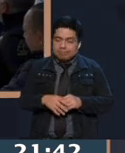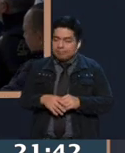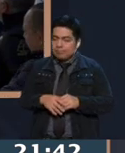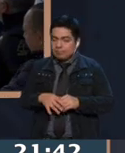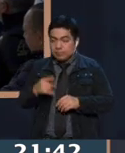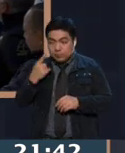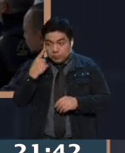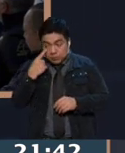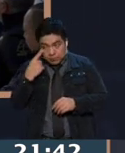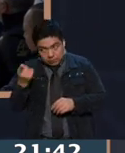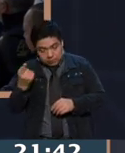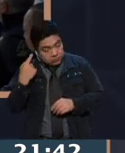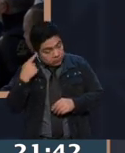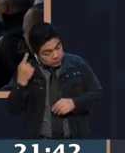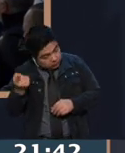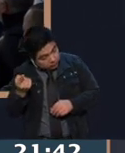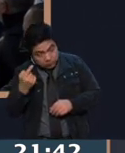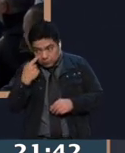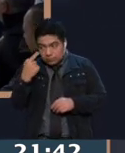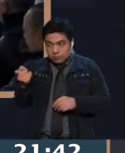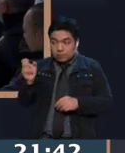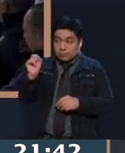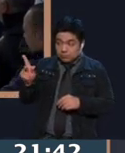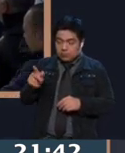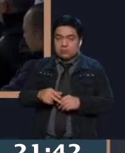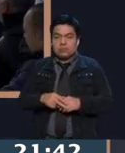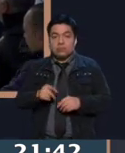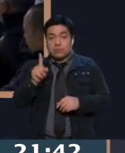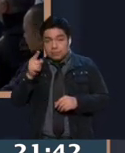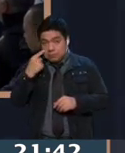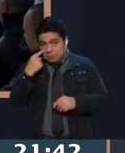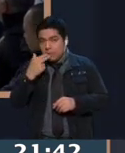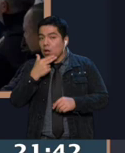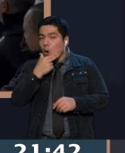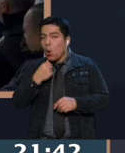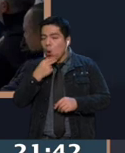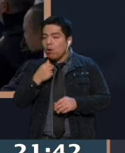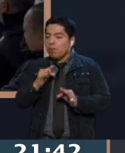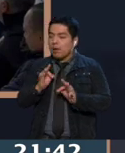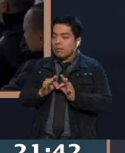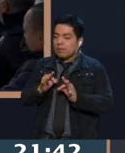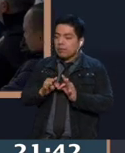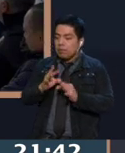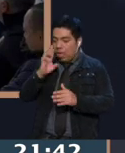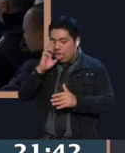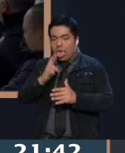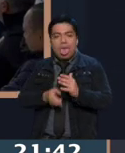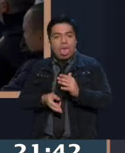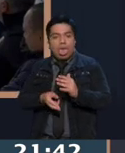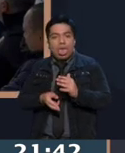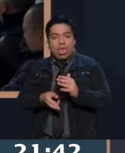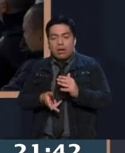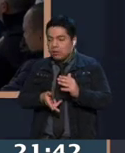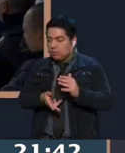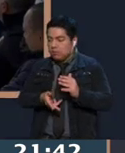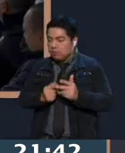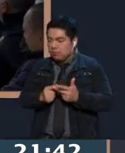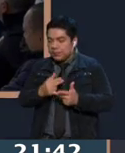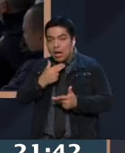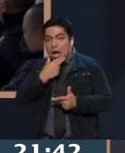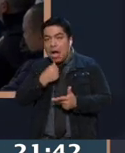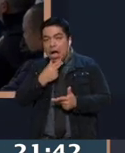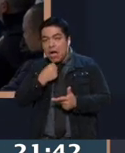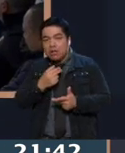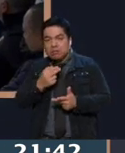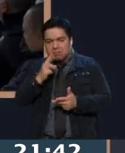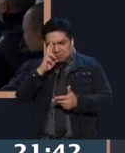escucha bien lo que te voy a decir porque un hombre que no tiene palabra, un hombre que no